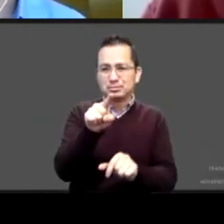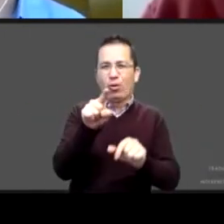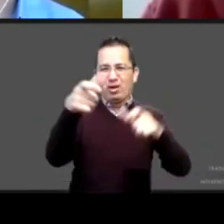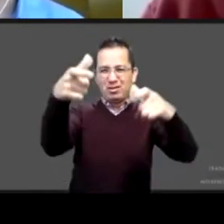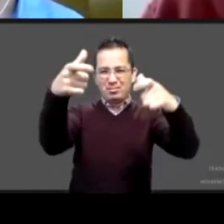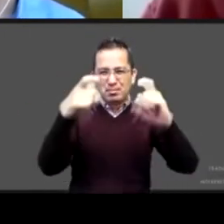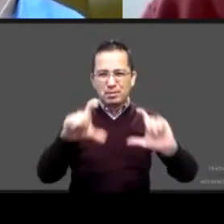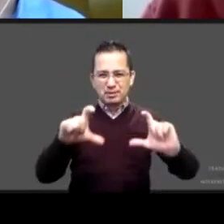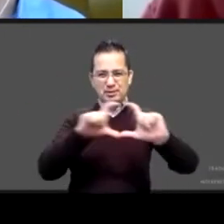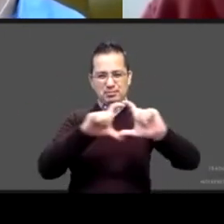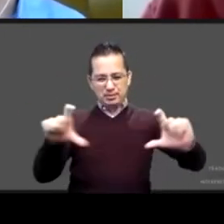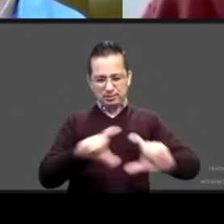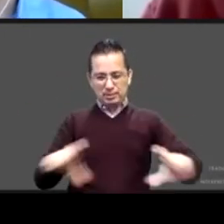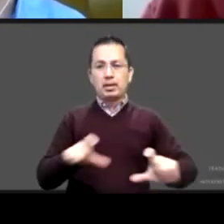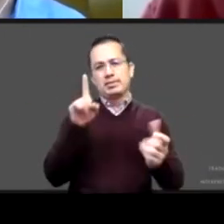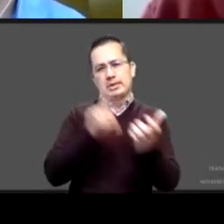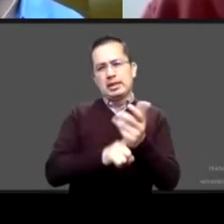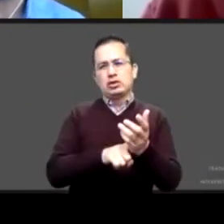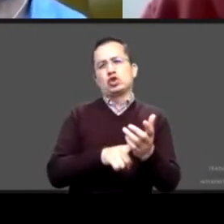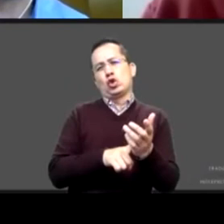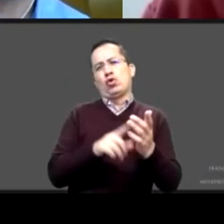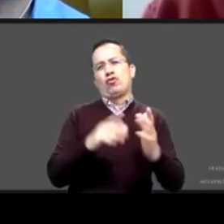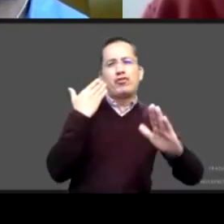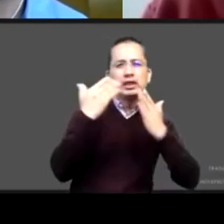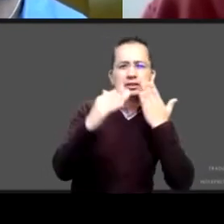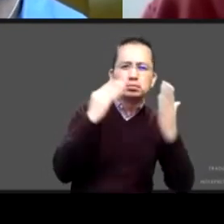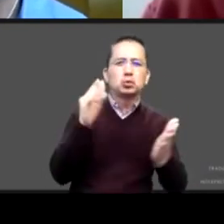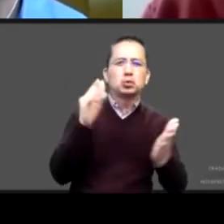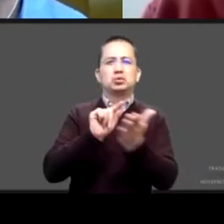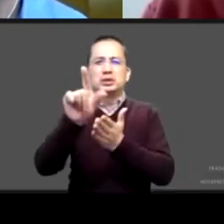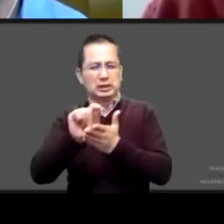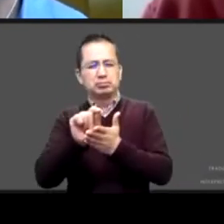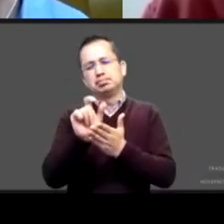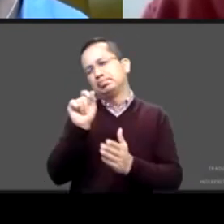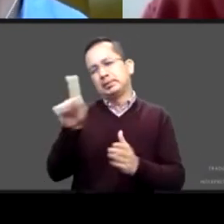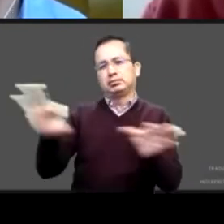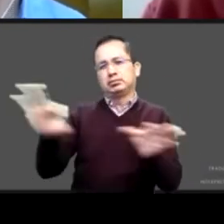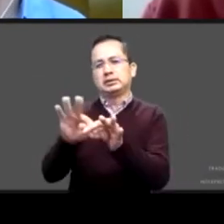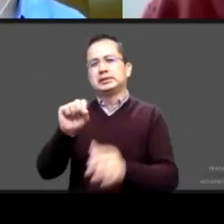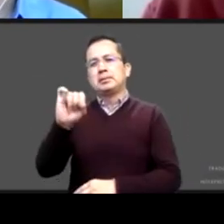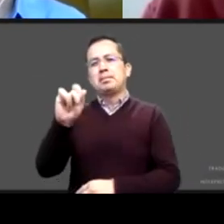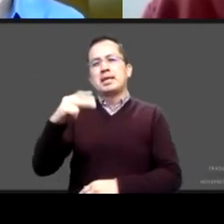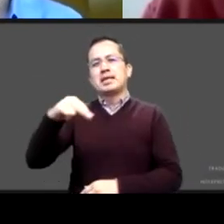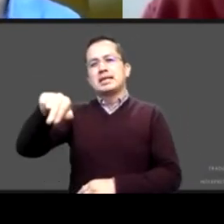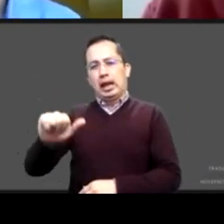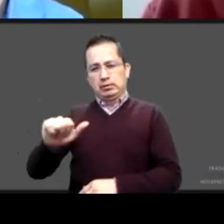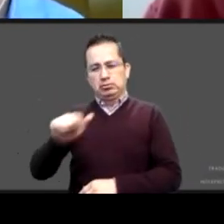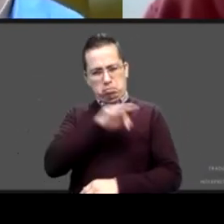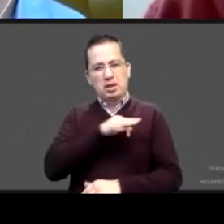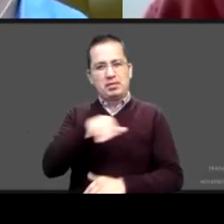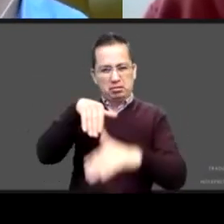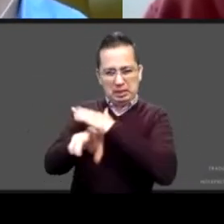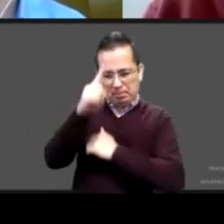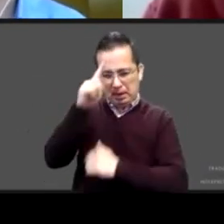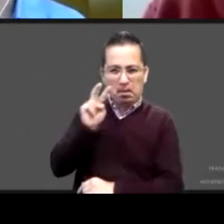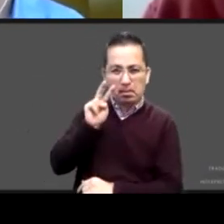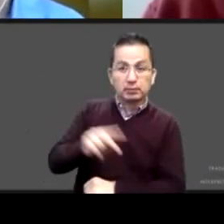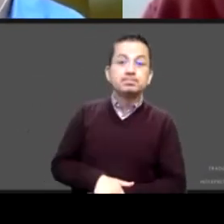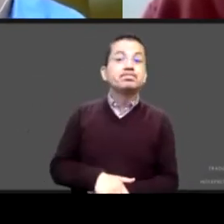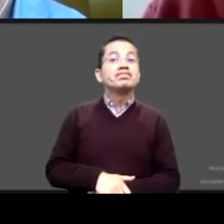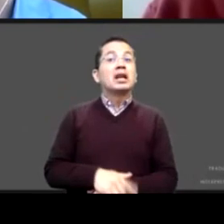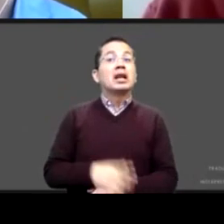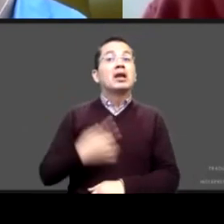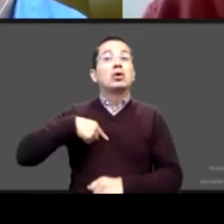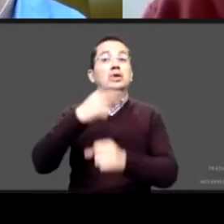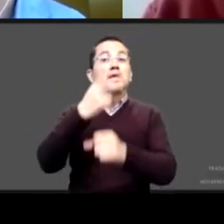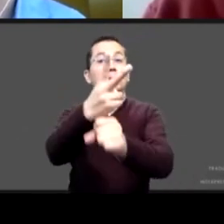conversatorios de las redes sociales CIPINA. En Facebook lo van a poder encontrar, y les invitamos a seguir el próximo martes y jueves los